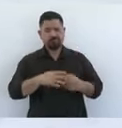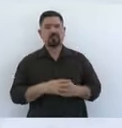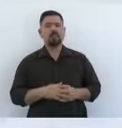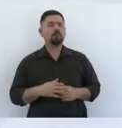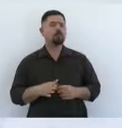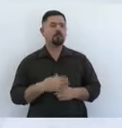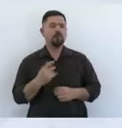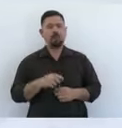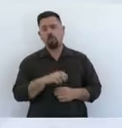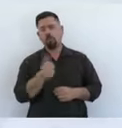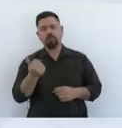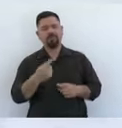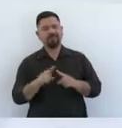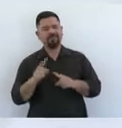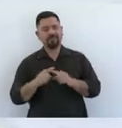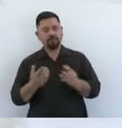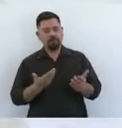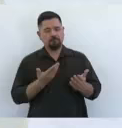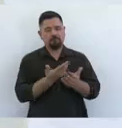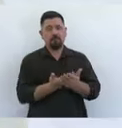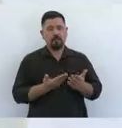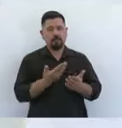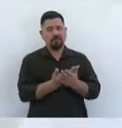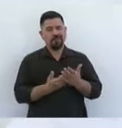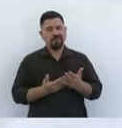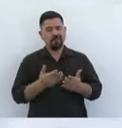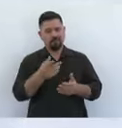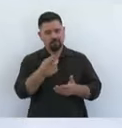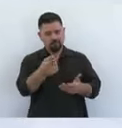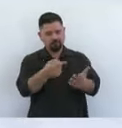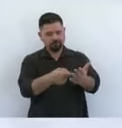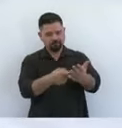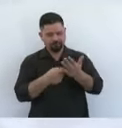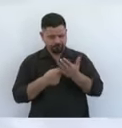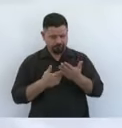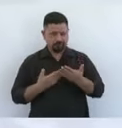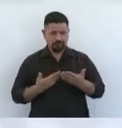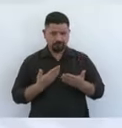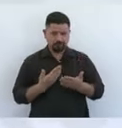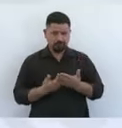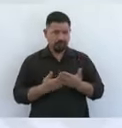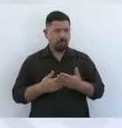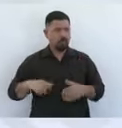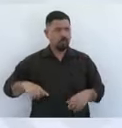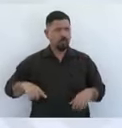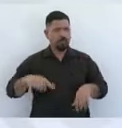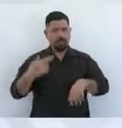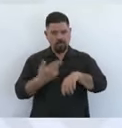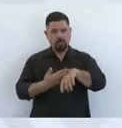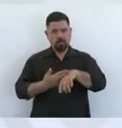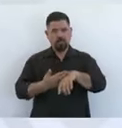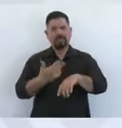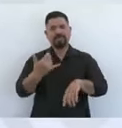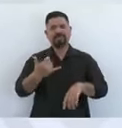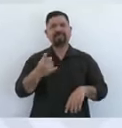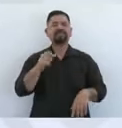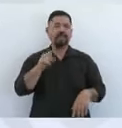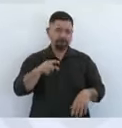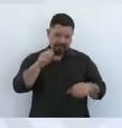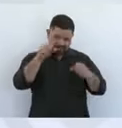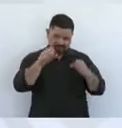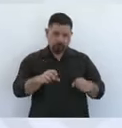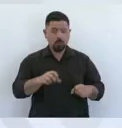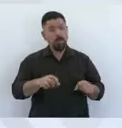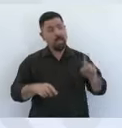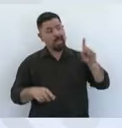Porque hay otras demandas, de acuerdo a lo que nos está entregando el gobernador, y seguramente van a